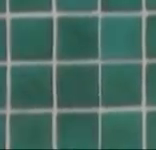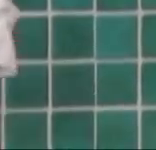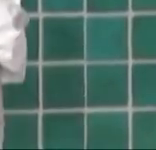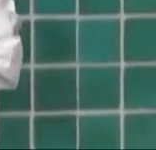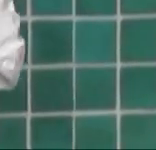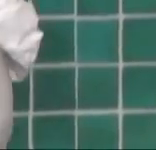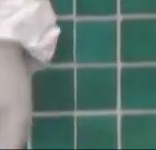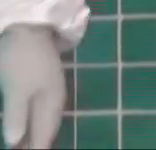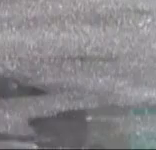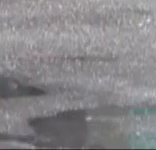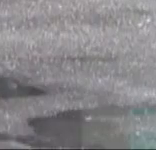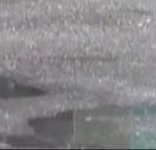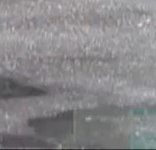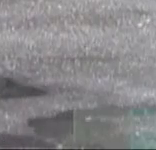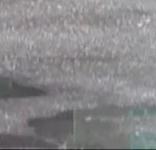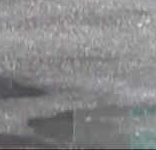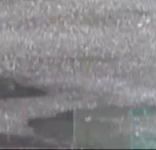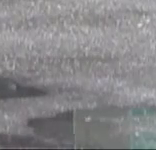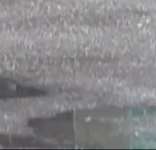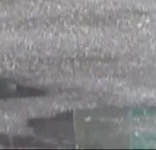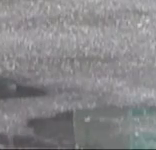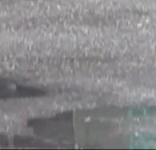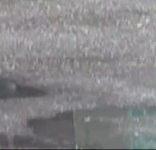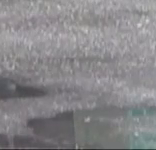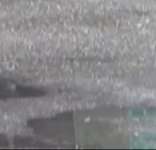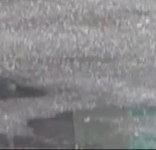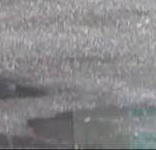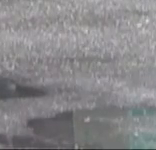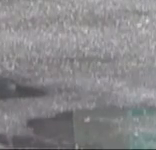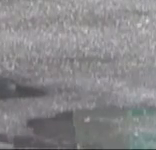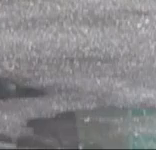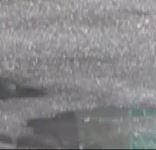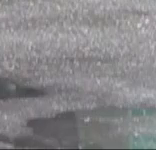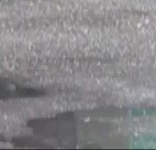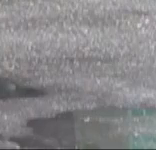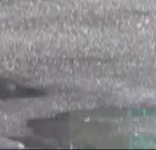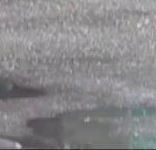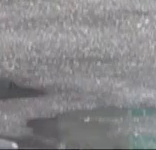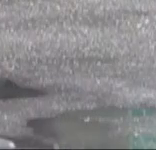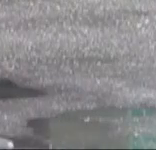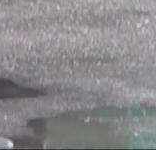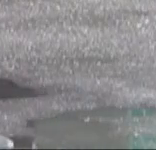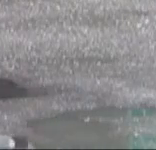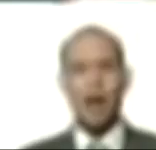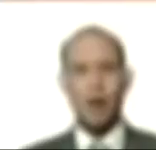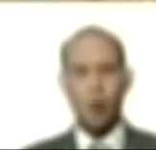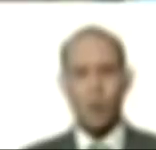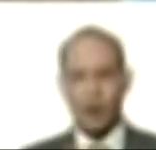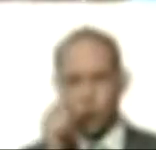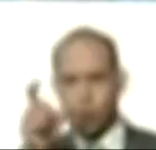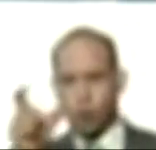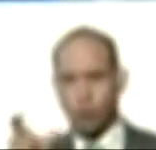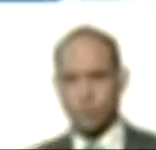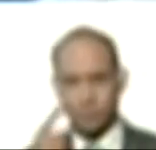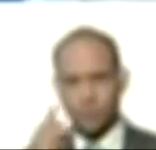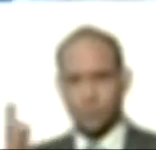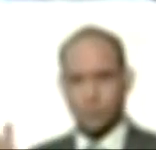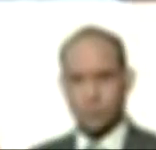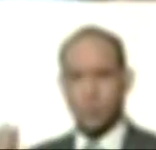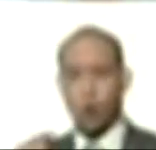enfrentados a una severa escasez y saturación de sus redes hospitalarias hoy